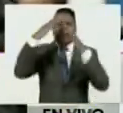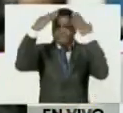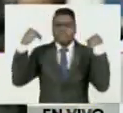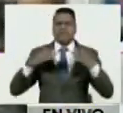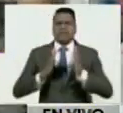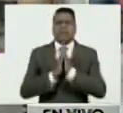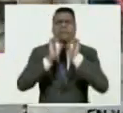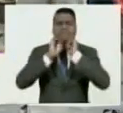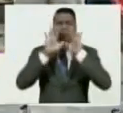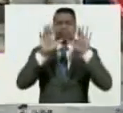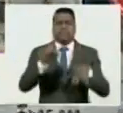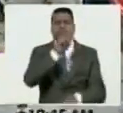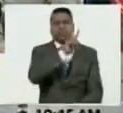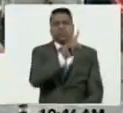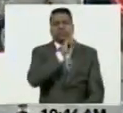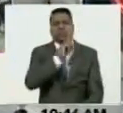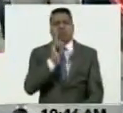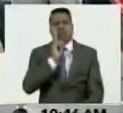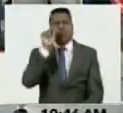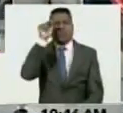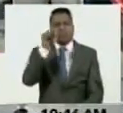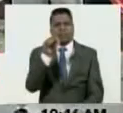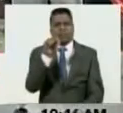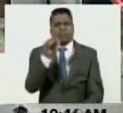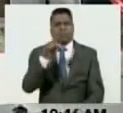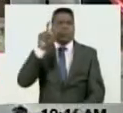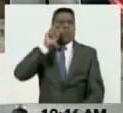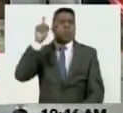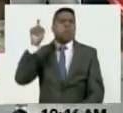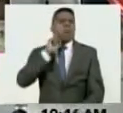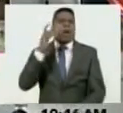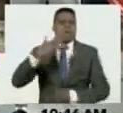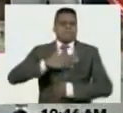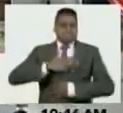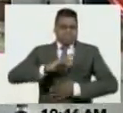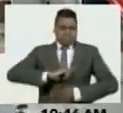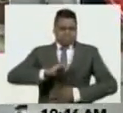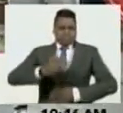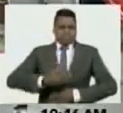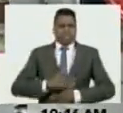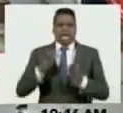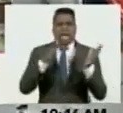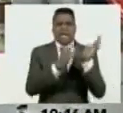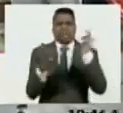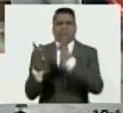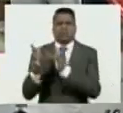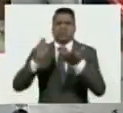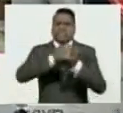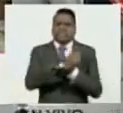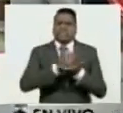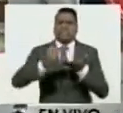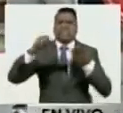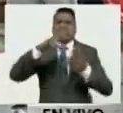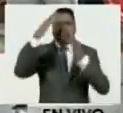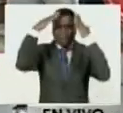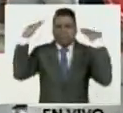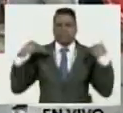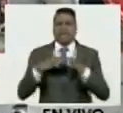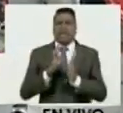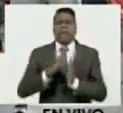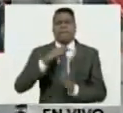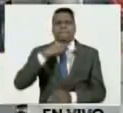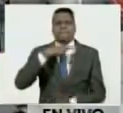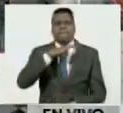tú eres entre todas las mujeres, y bendito es el fruto de tu vientre, Jesús. Santa María, Madre de Dios, ruega